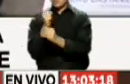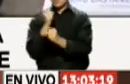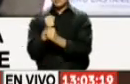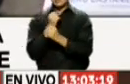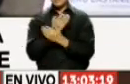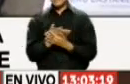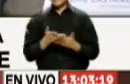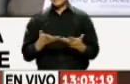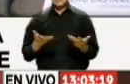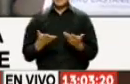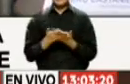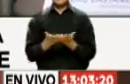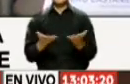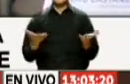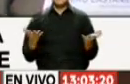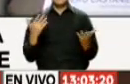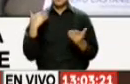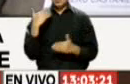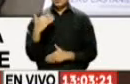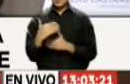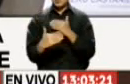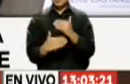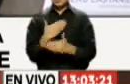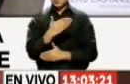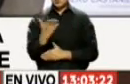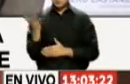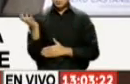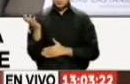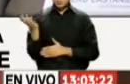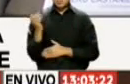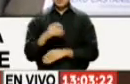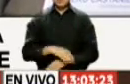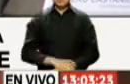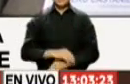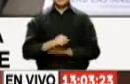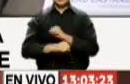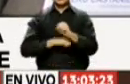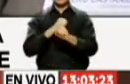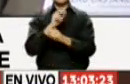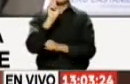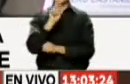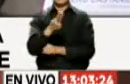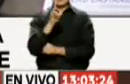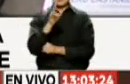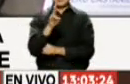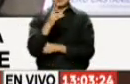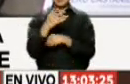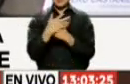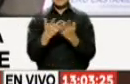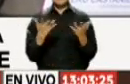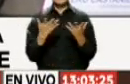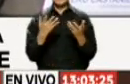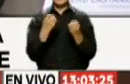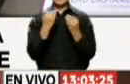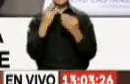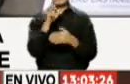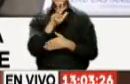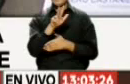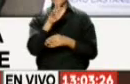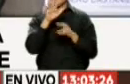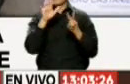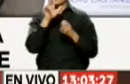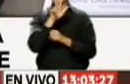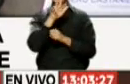que estaban en proceso de jubilación. En el 2017 teníamos